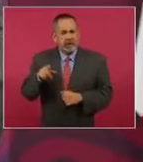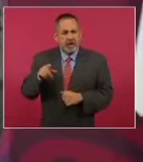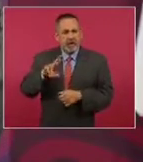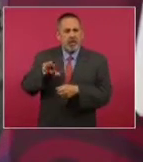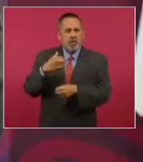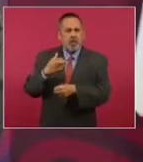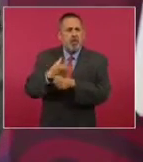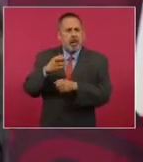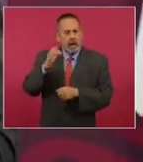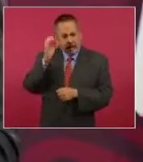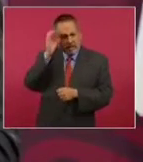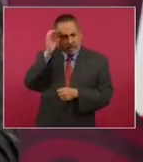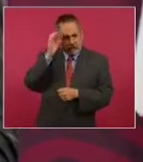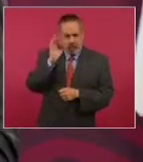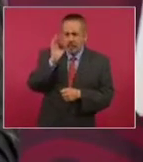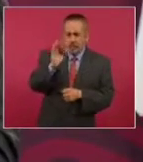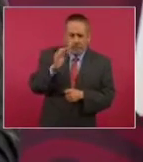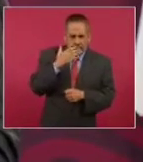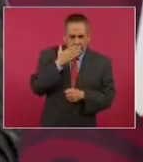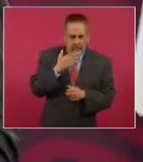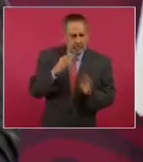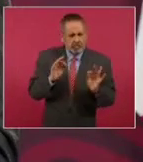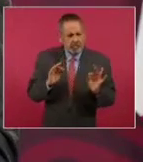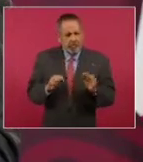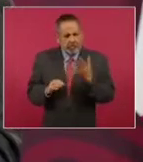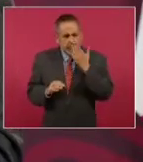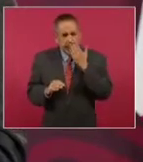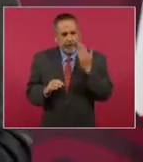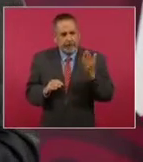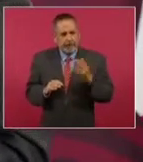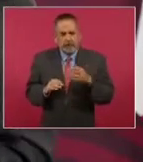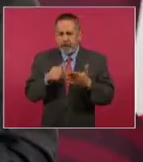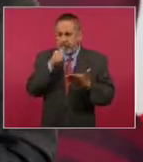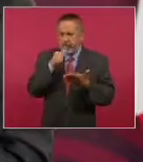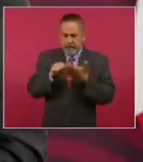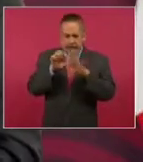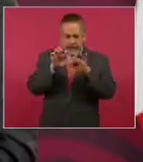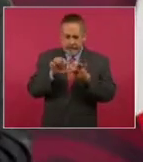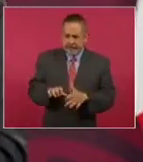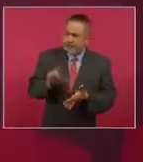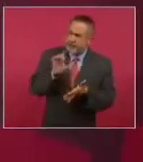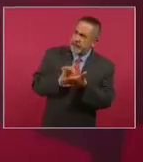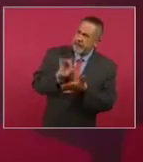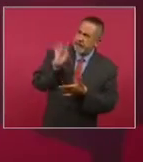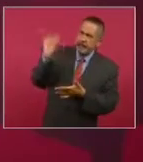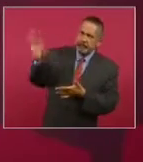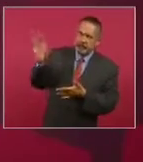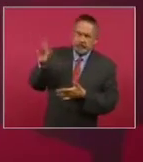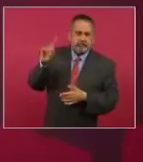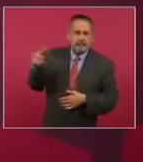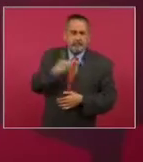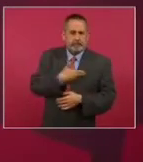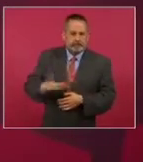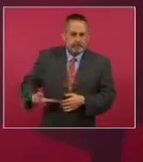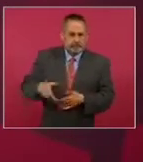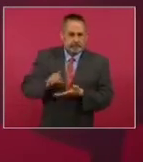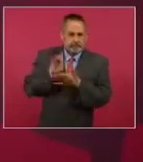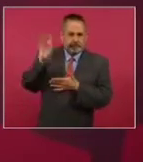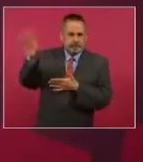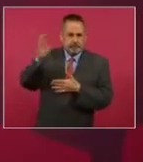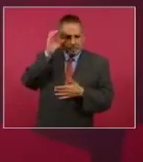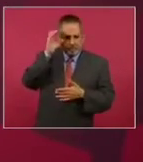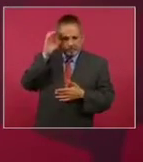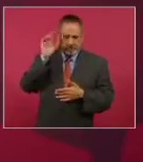República de China, y le voy a enviar una carta al presidente de